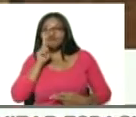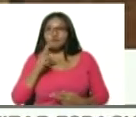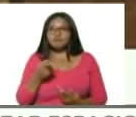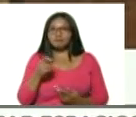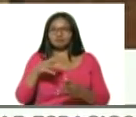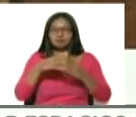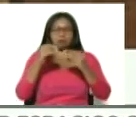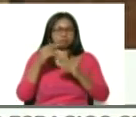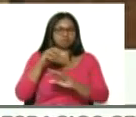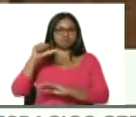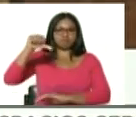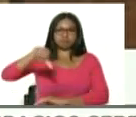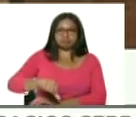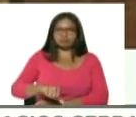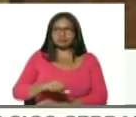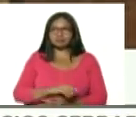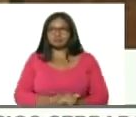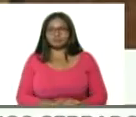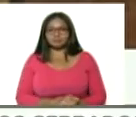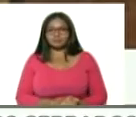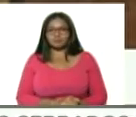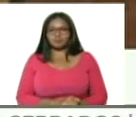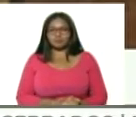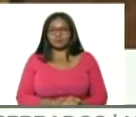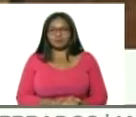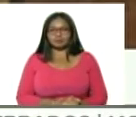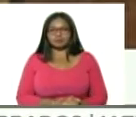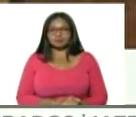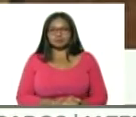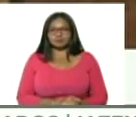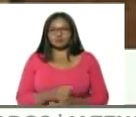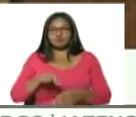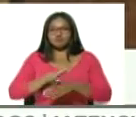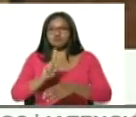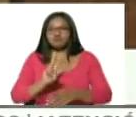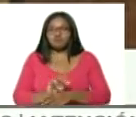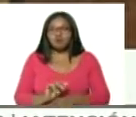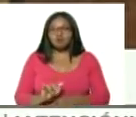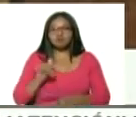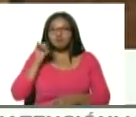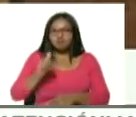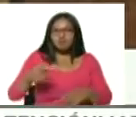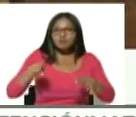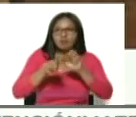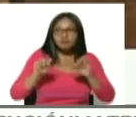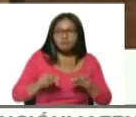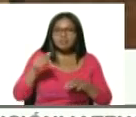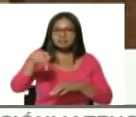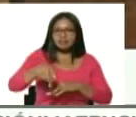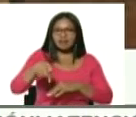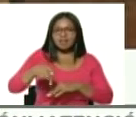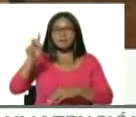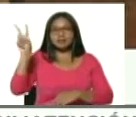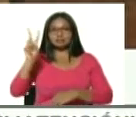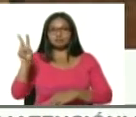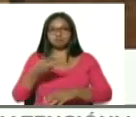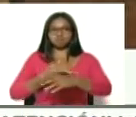ellos, el New York Times, decían que Venezuela iba a ser el epicentro del coronavirus mundial.